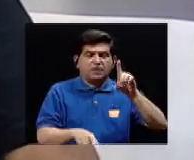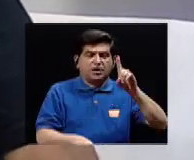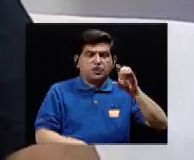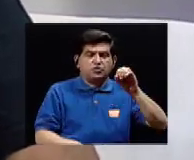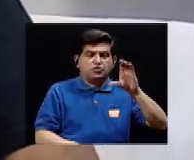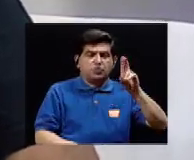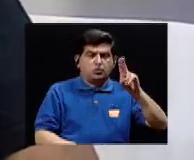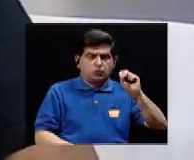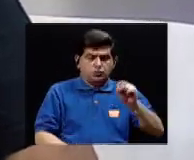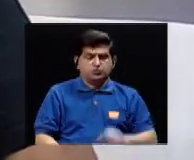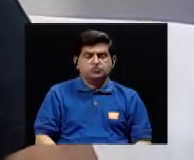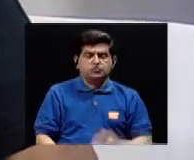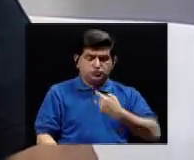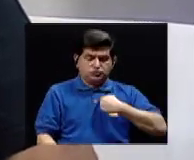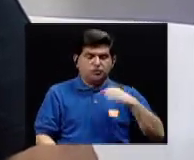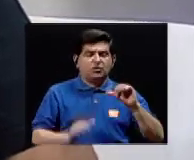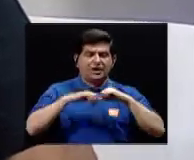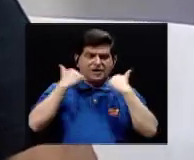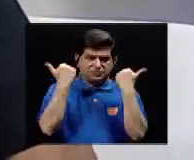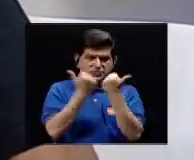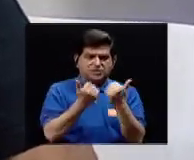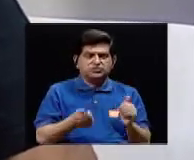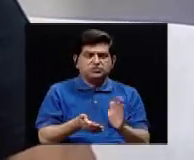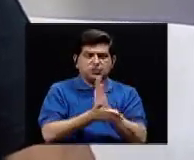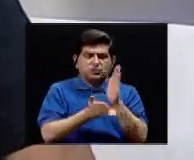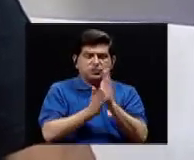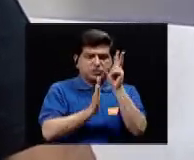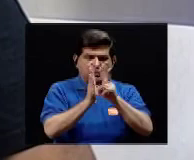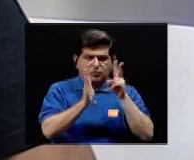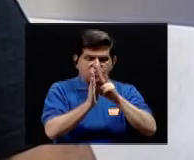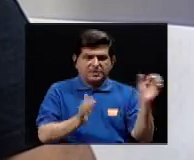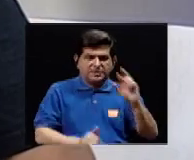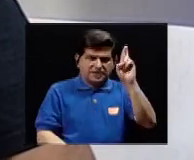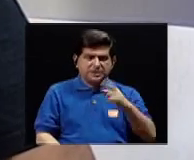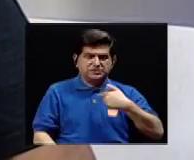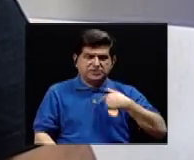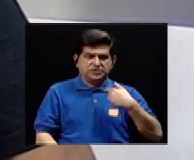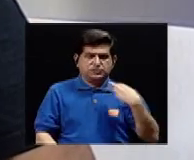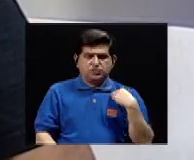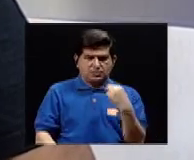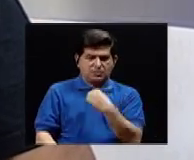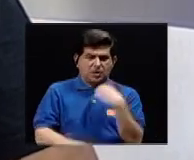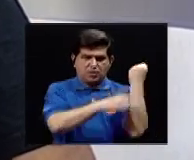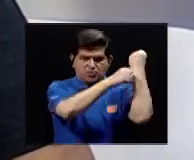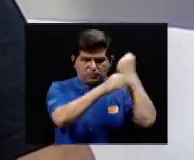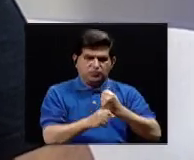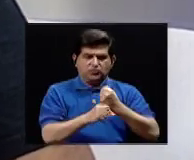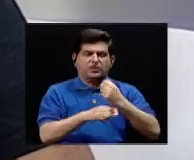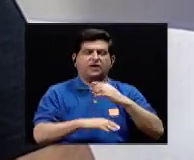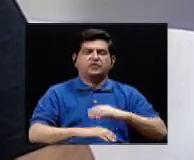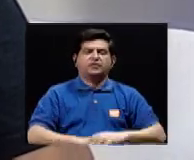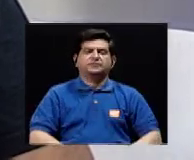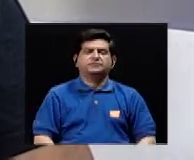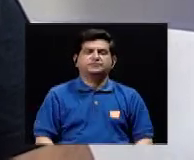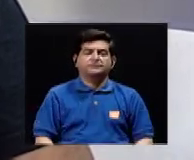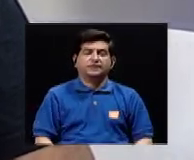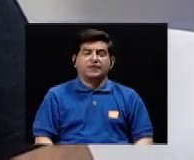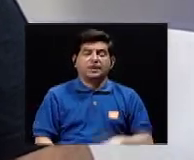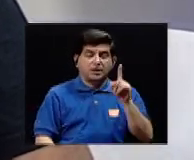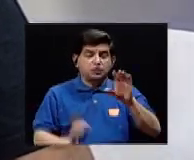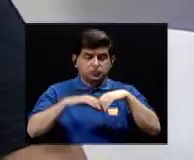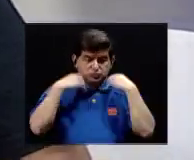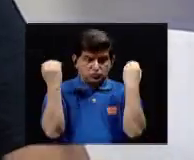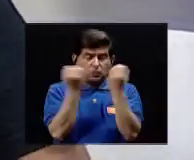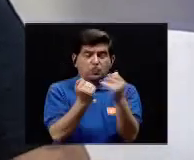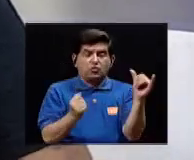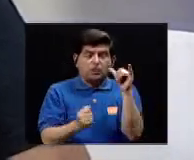yo pertenezco a la Asociación de Documentalistas de Costa Rica. Soy fundador y uno de los fundadores, y es una de